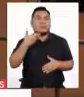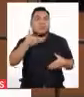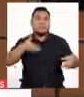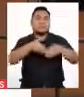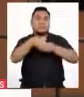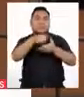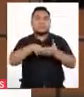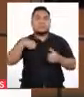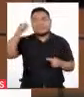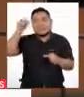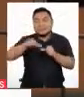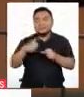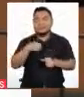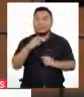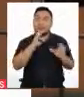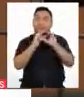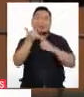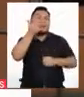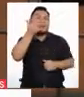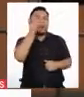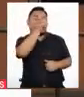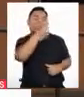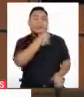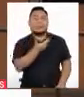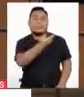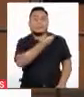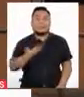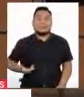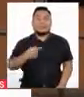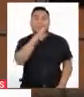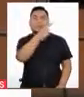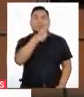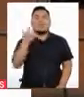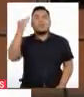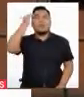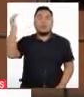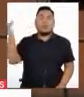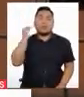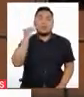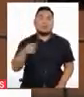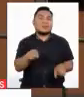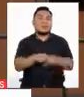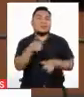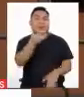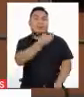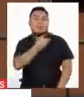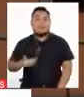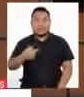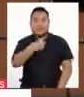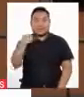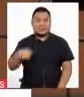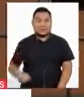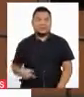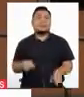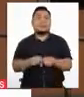Recuerden que yo he tenido conversaciones telefónicas con el presidente de Corea del Sur, con el presidente de China y recientemente